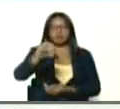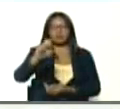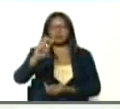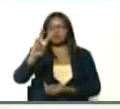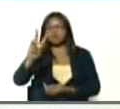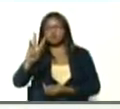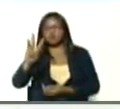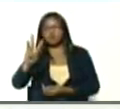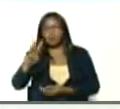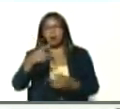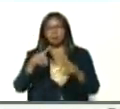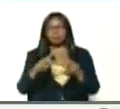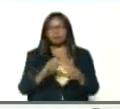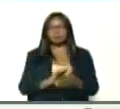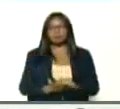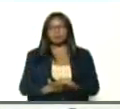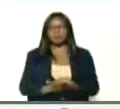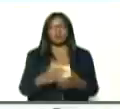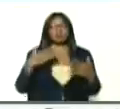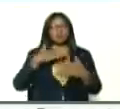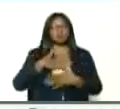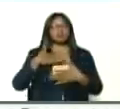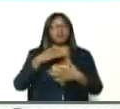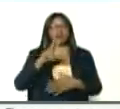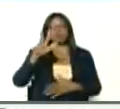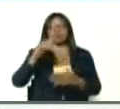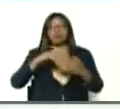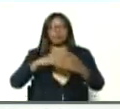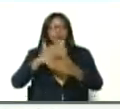hay que verla, uno tiene que relajar la mente, si sea a las 3 de la mañana,